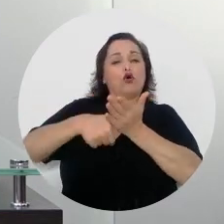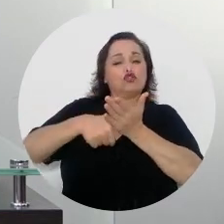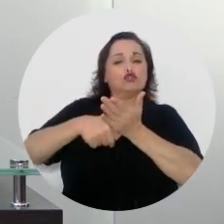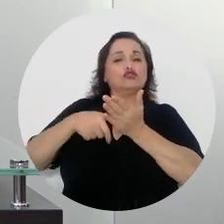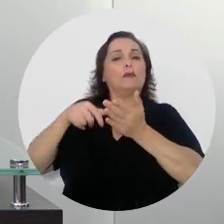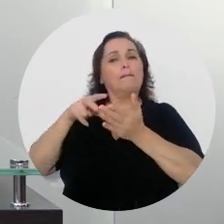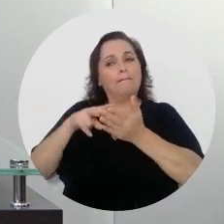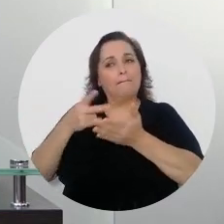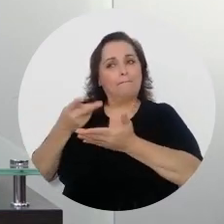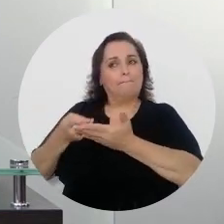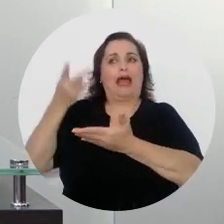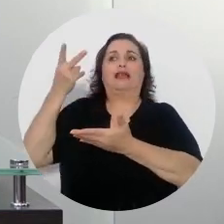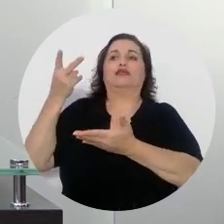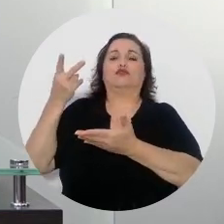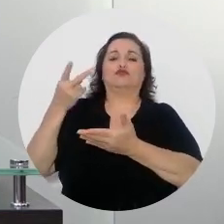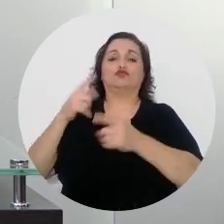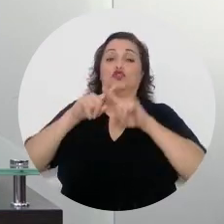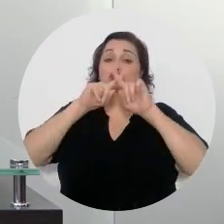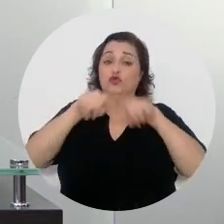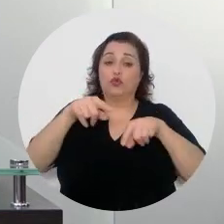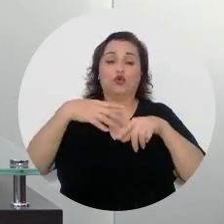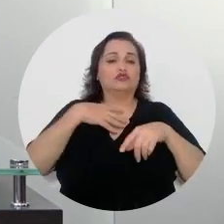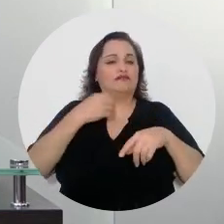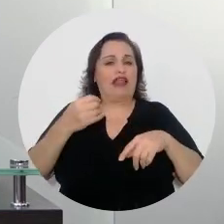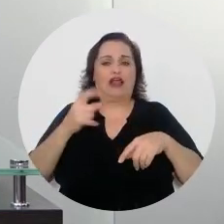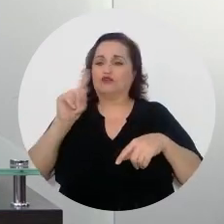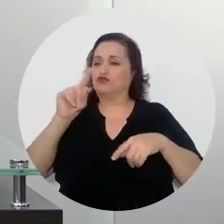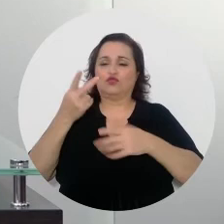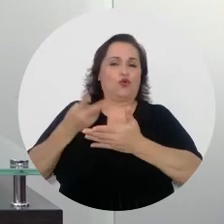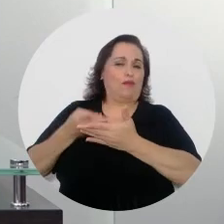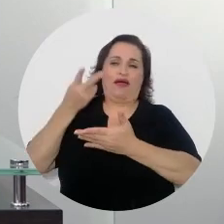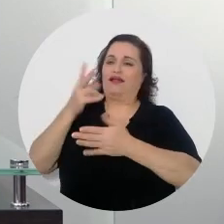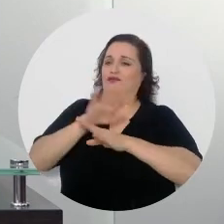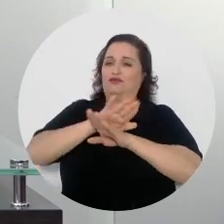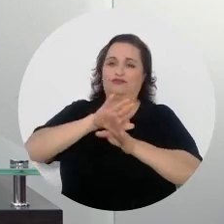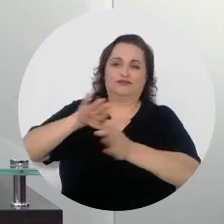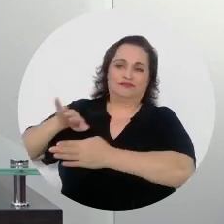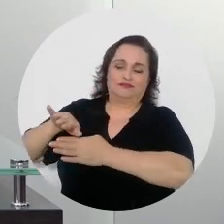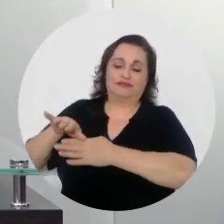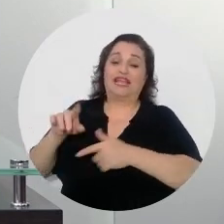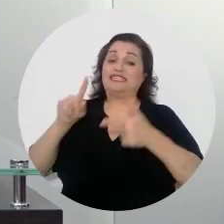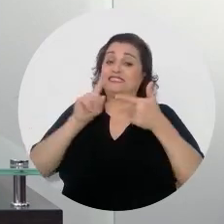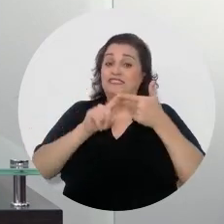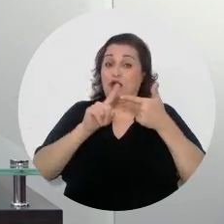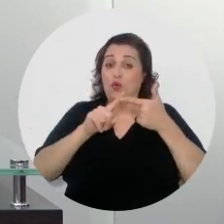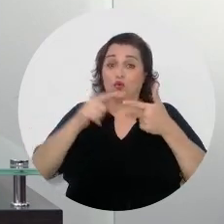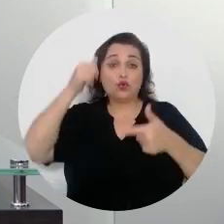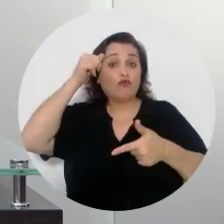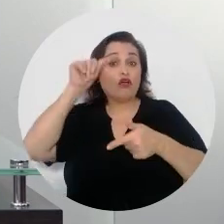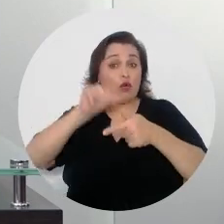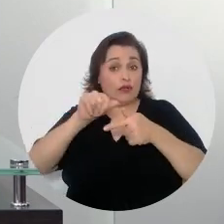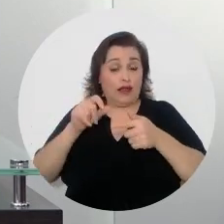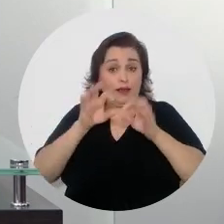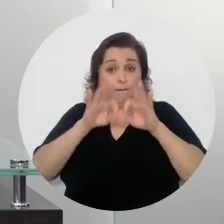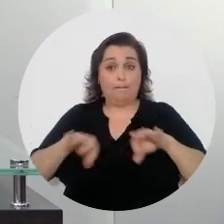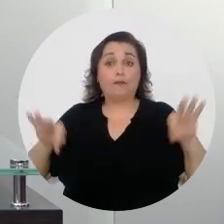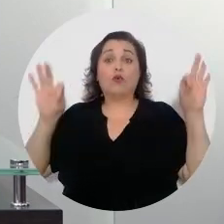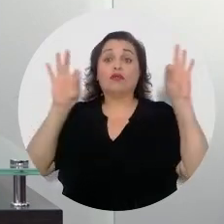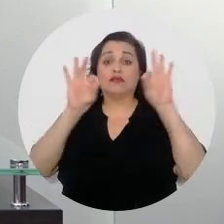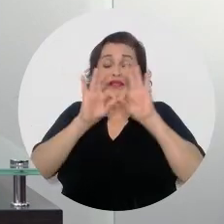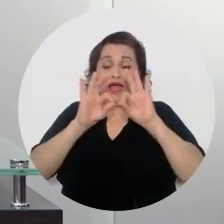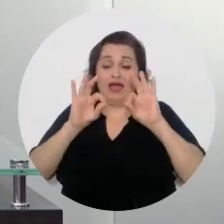mencionaba votos válidos. Los votos nulos y blancos no tienen ningún peso. El segundo aspecto